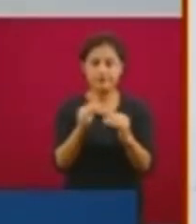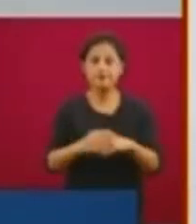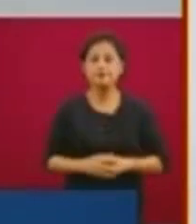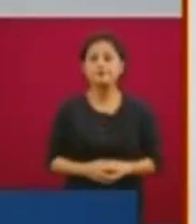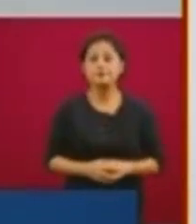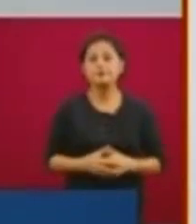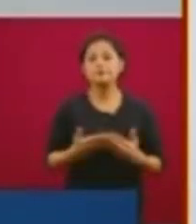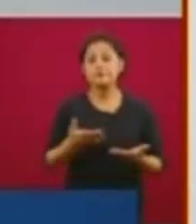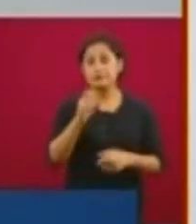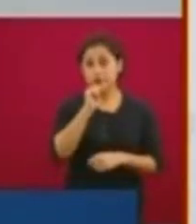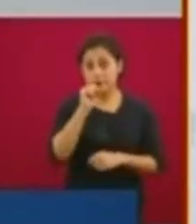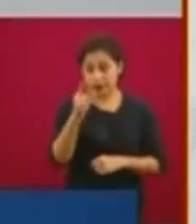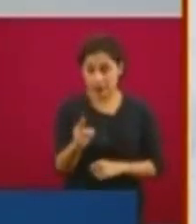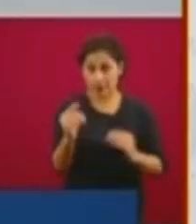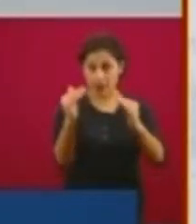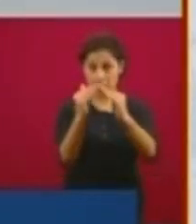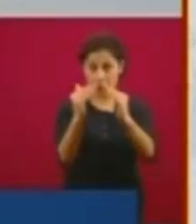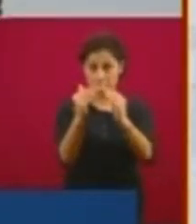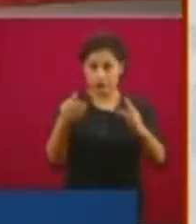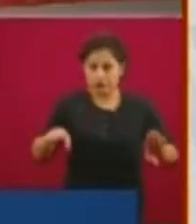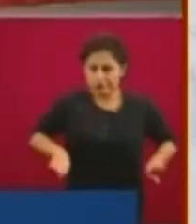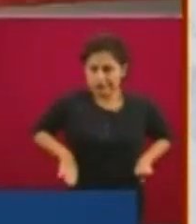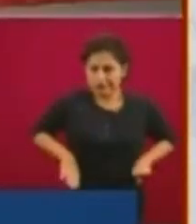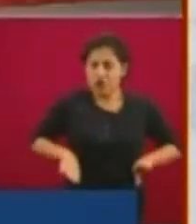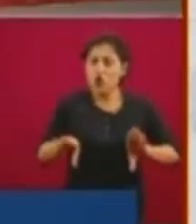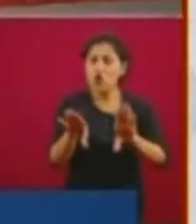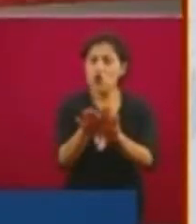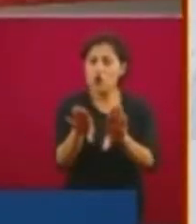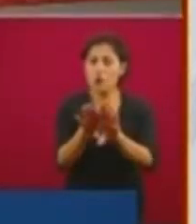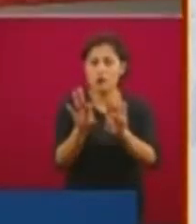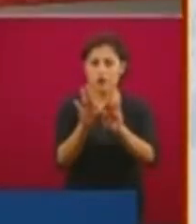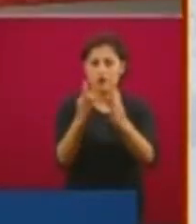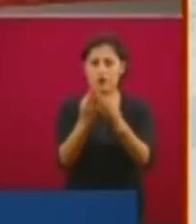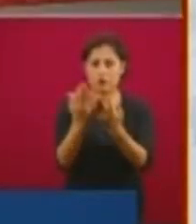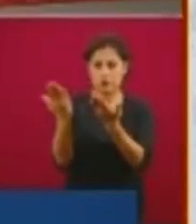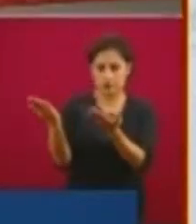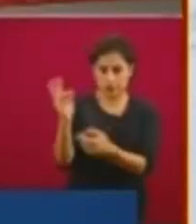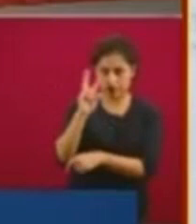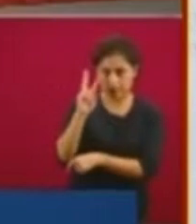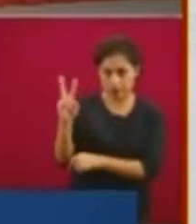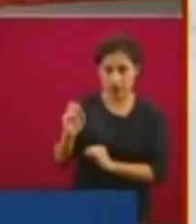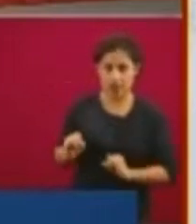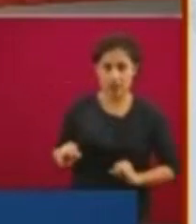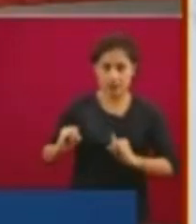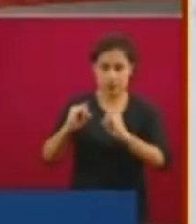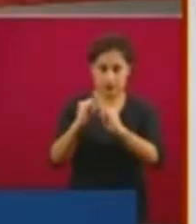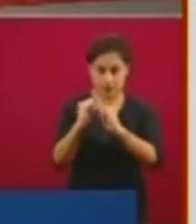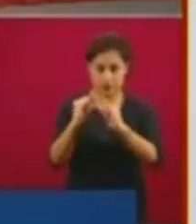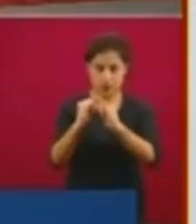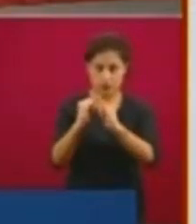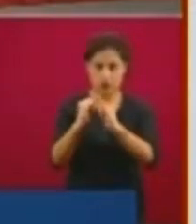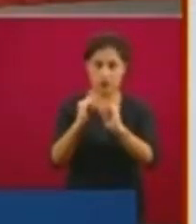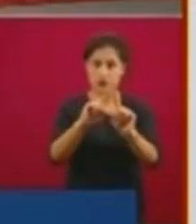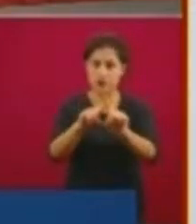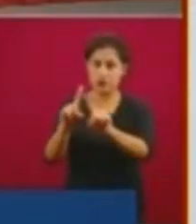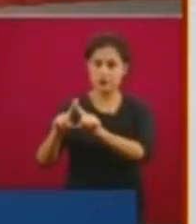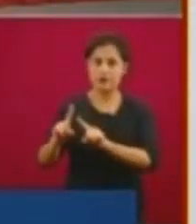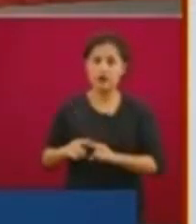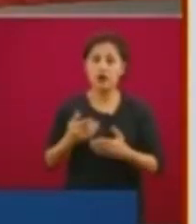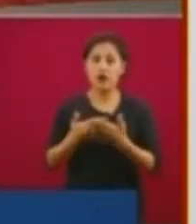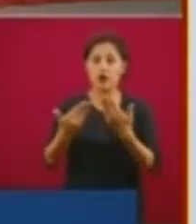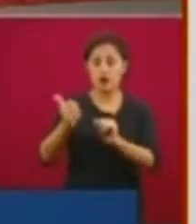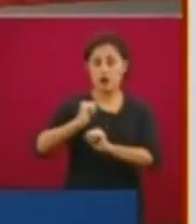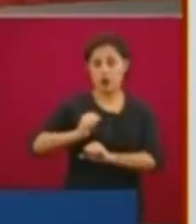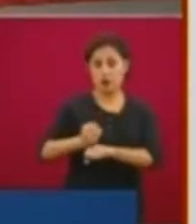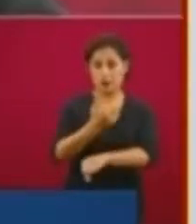en las densidades poblacionales. No es coincidencia que aquellas ciudades con mayor densidad, eso quiere decir número de habitantes por hectárea, pues